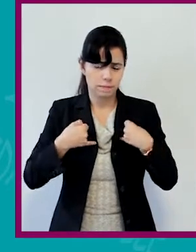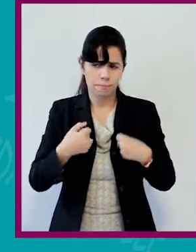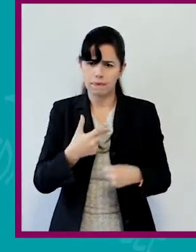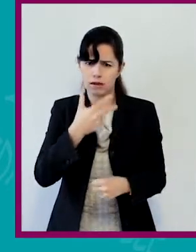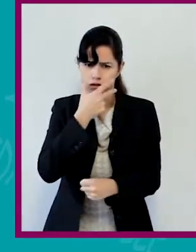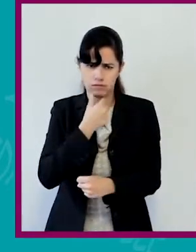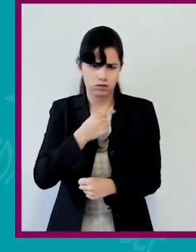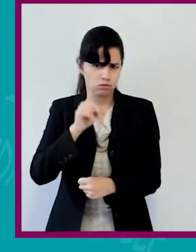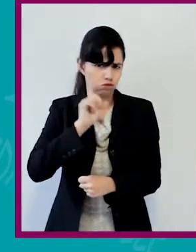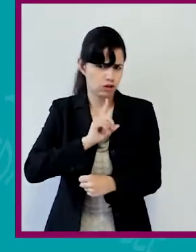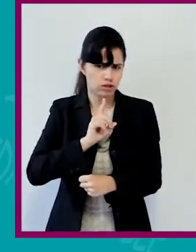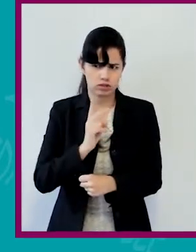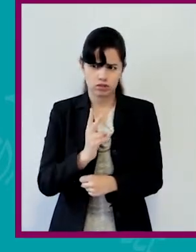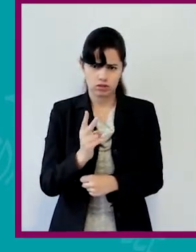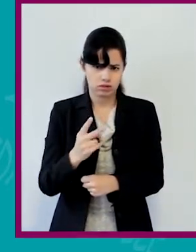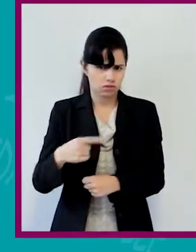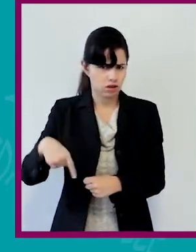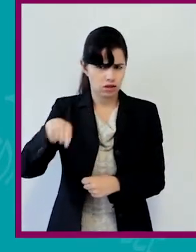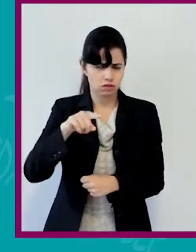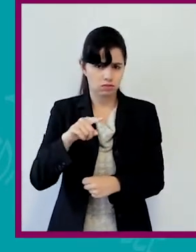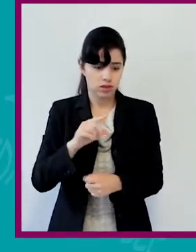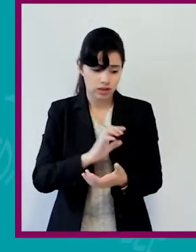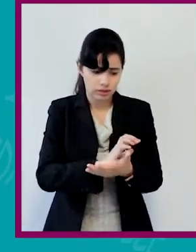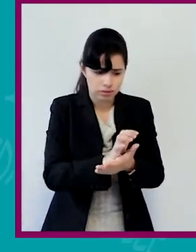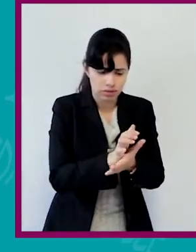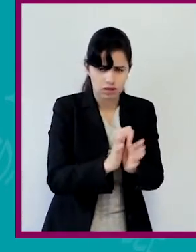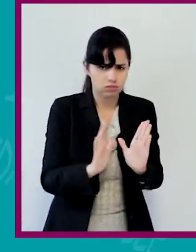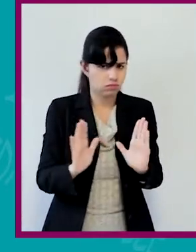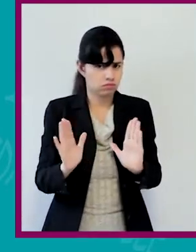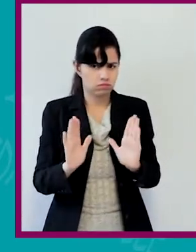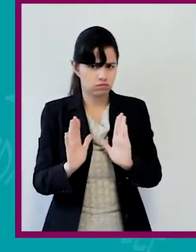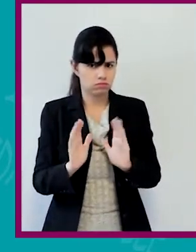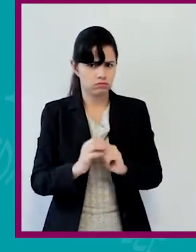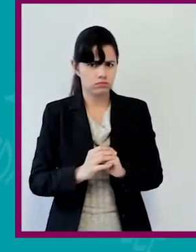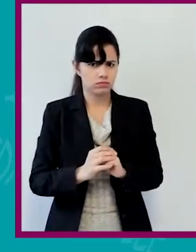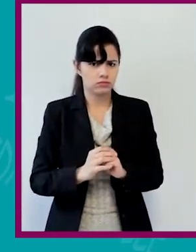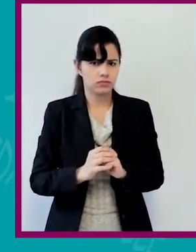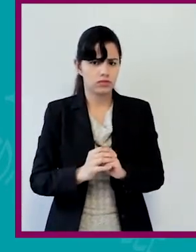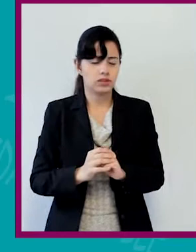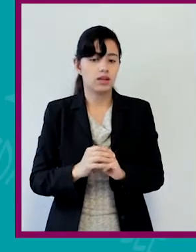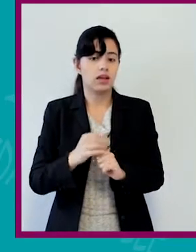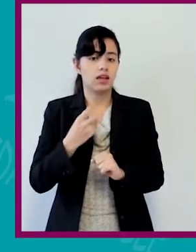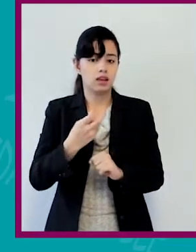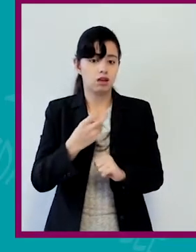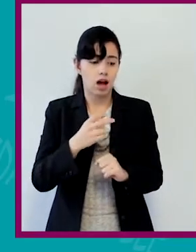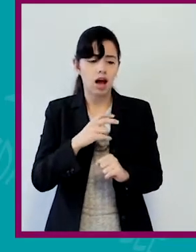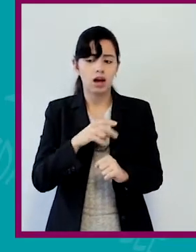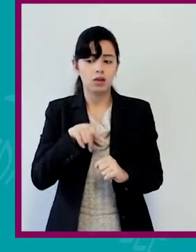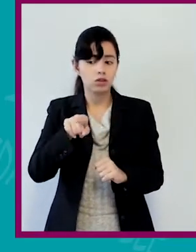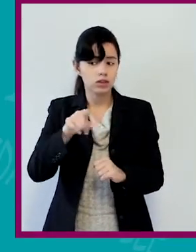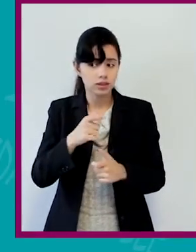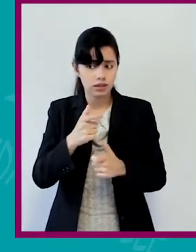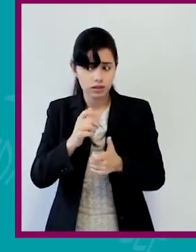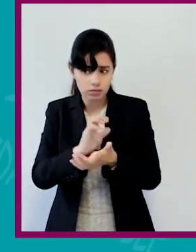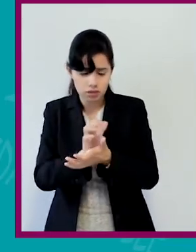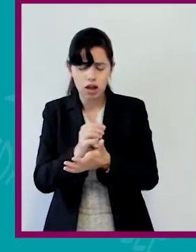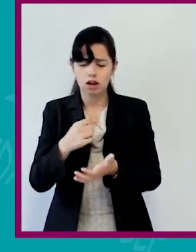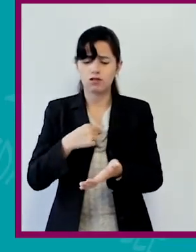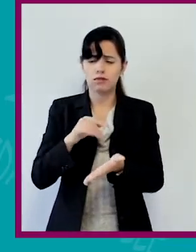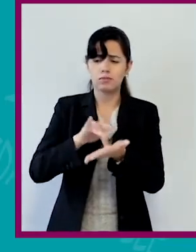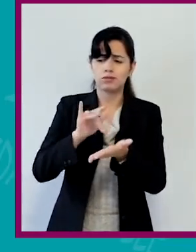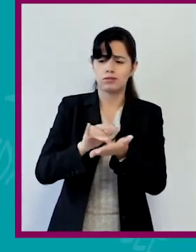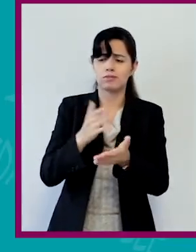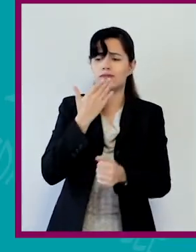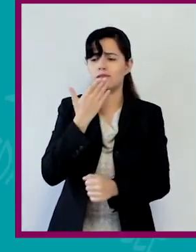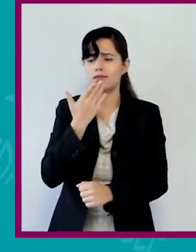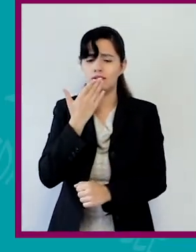decir, que caigan en la cuenta de estas cosas y no avalen discriminaciones ni discriminen ellos mismos. Y